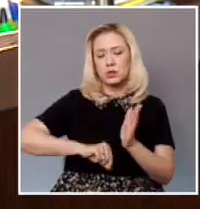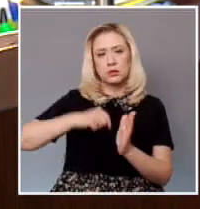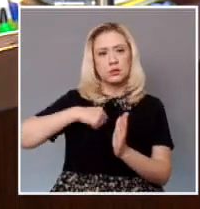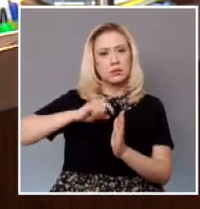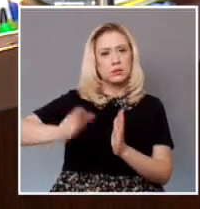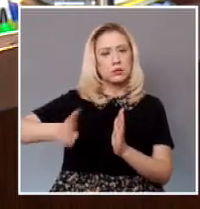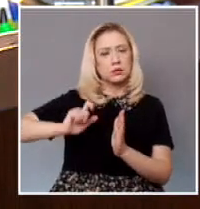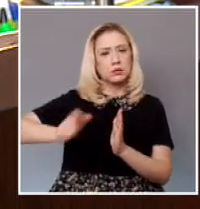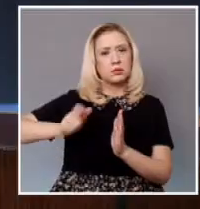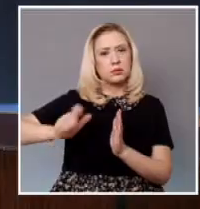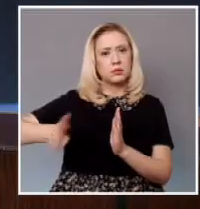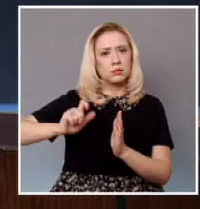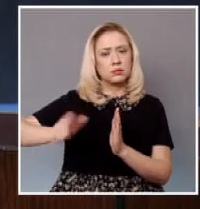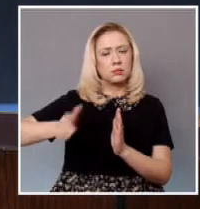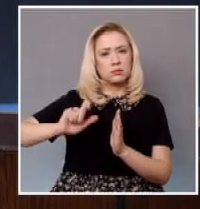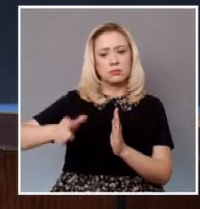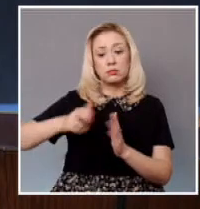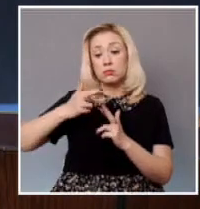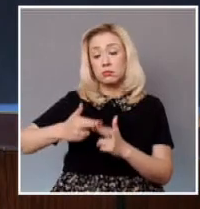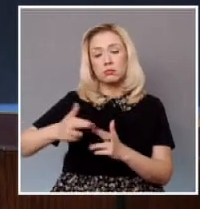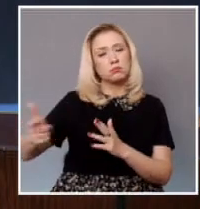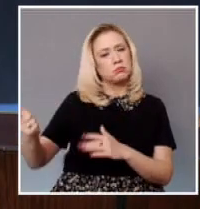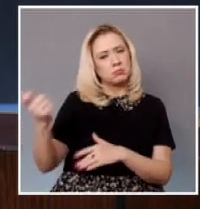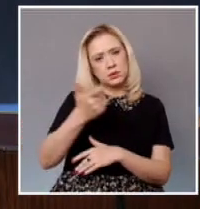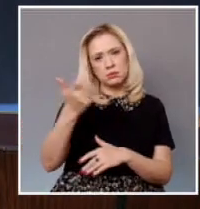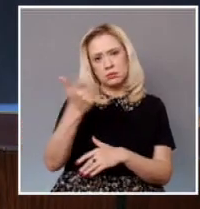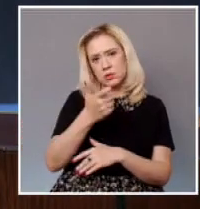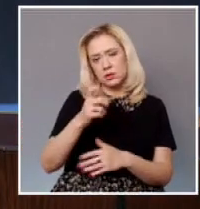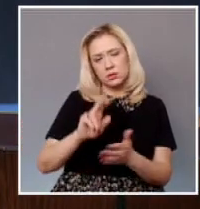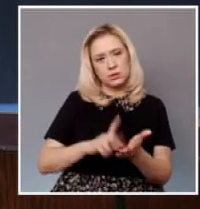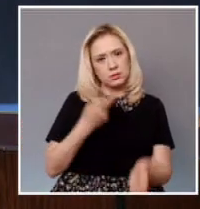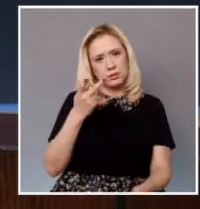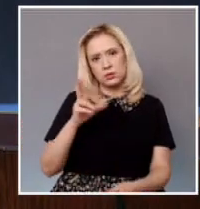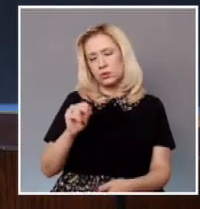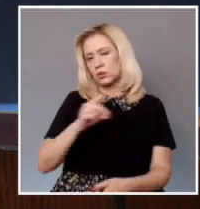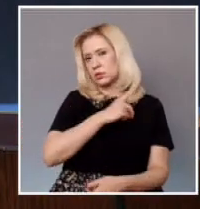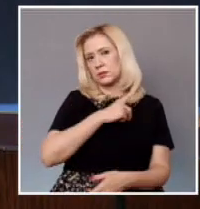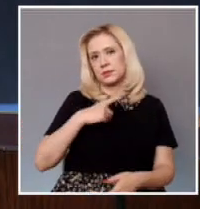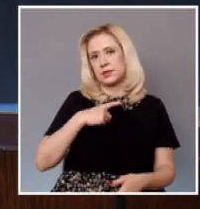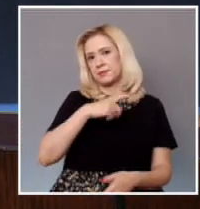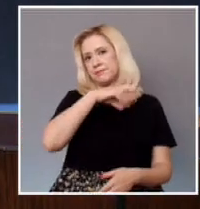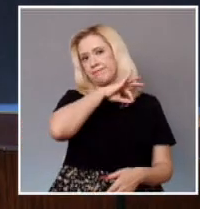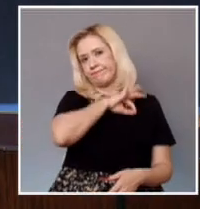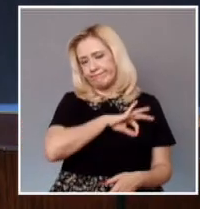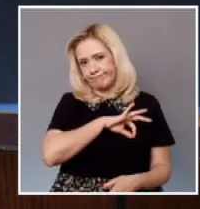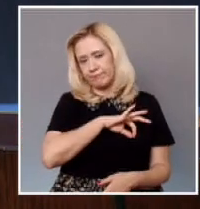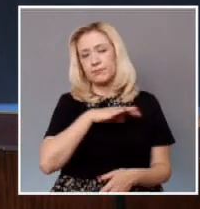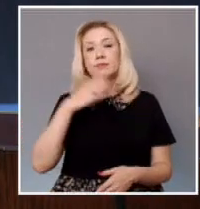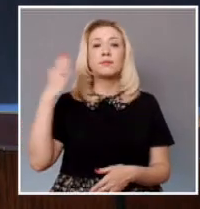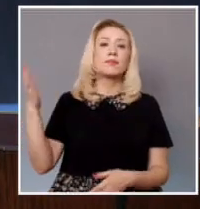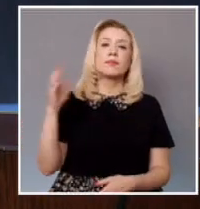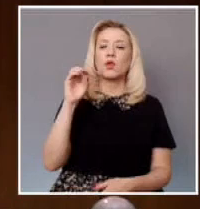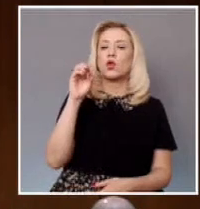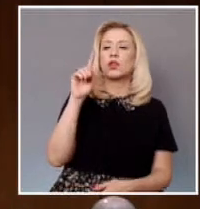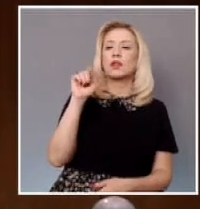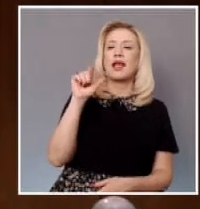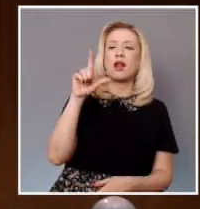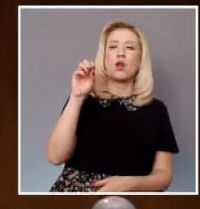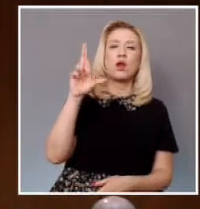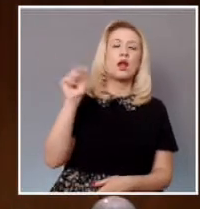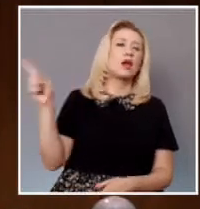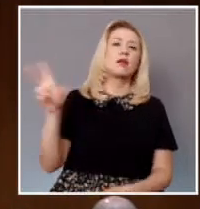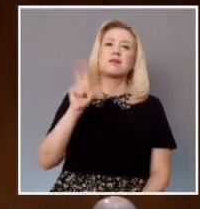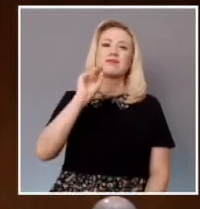institutos políticos. La magistrada presidenta por Ministerio de Ley, Yanine Otálora Malassi, votó en contra del proyecto